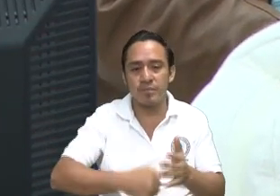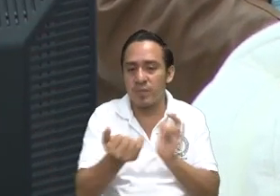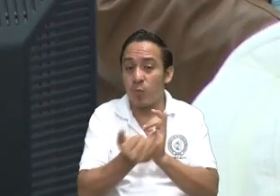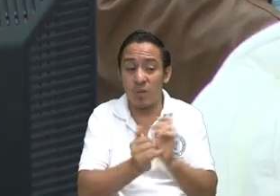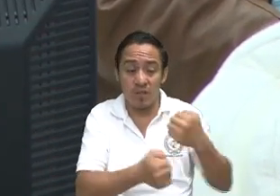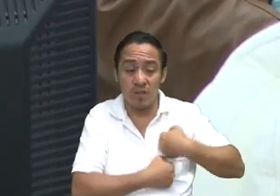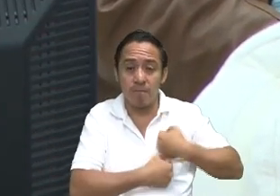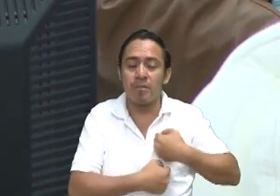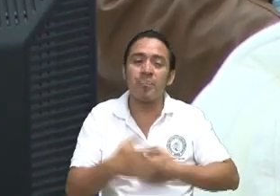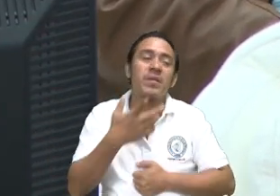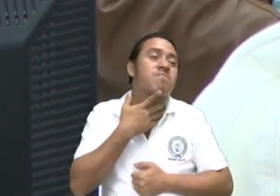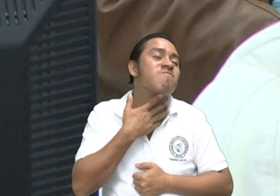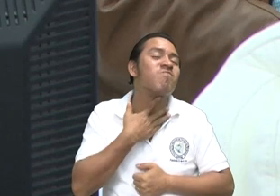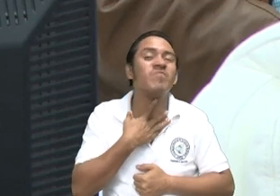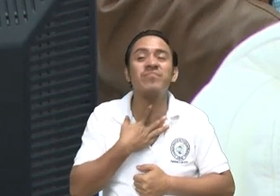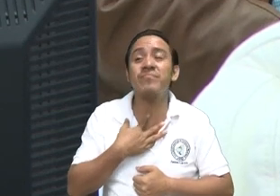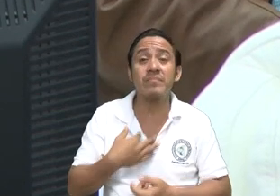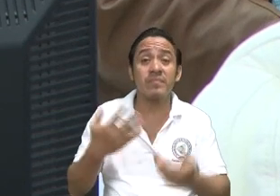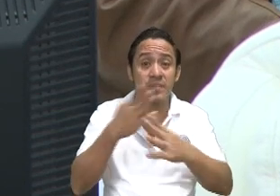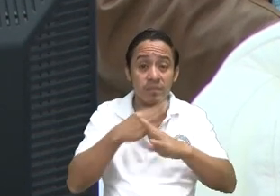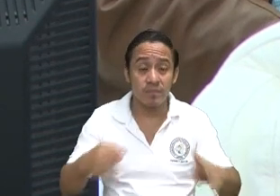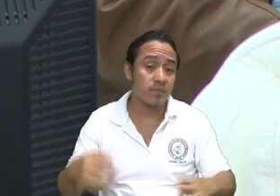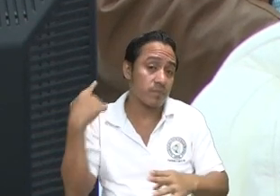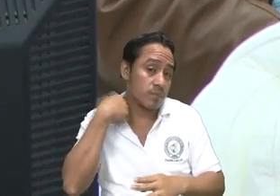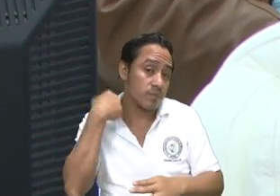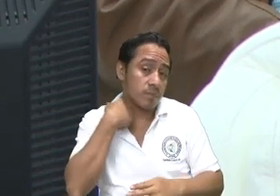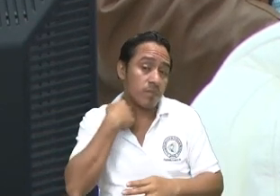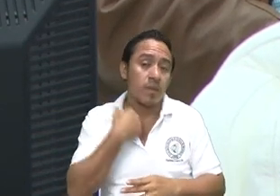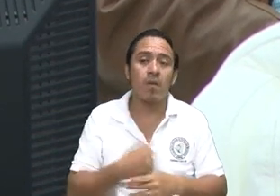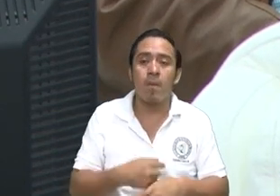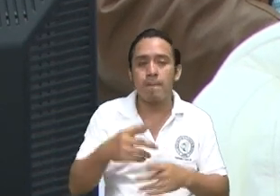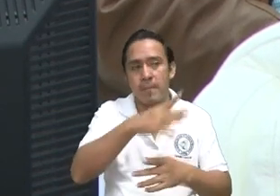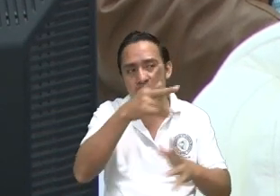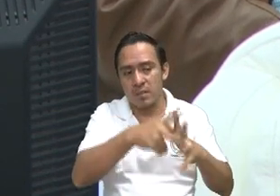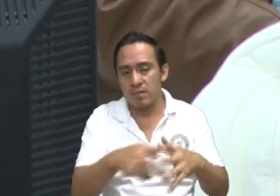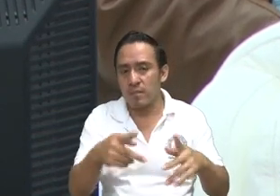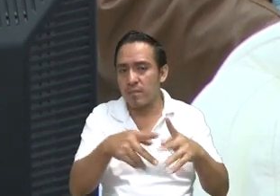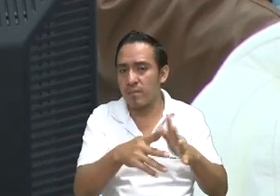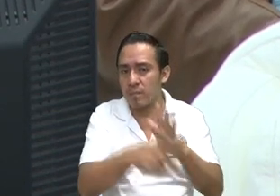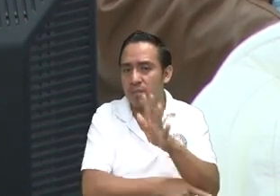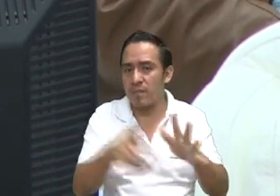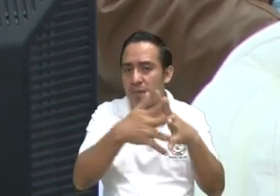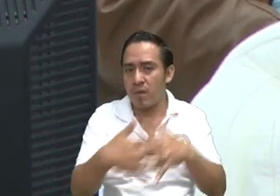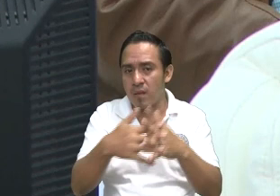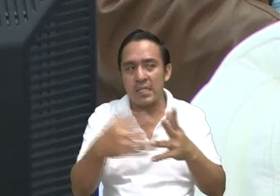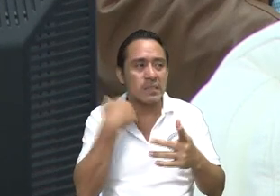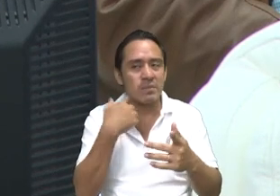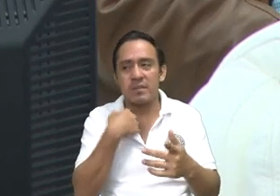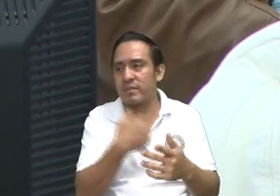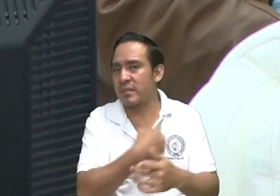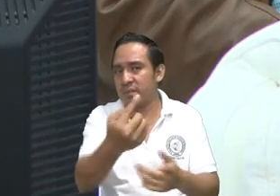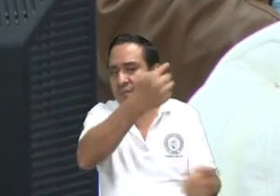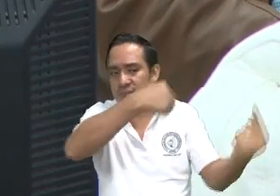soldados, sedientos de paz, siempre por la injerencia del yanqui invasor, que históricamente